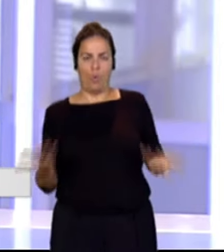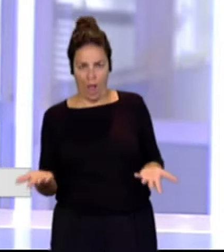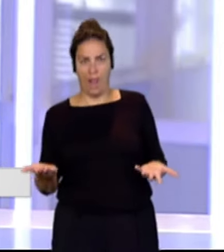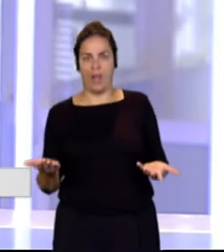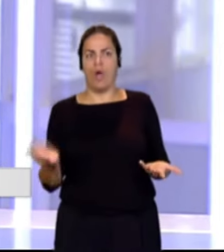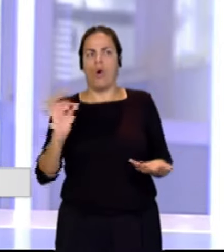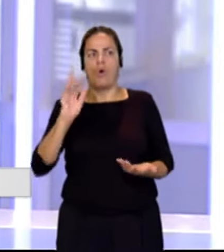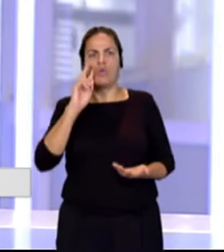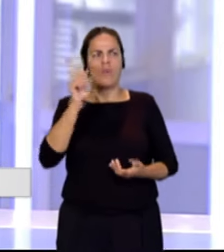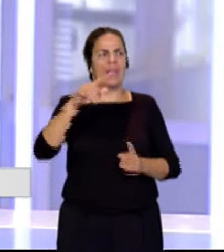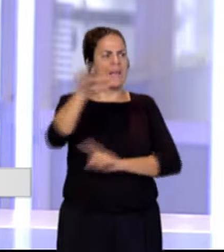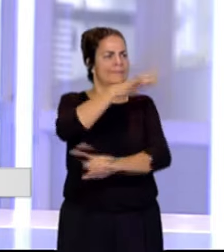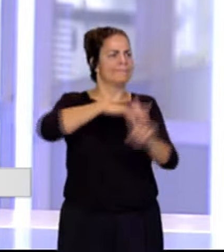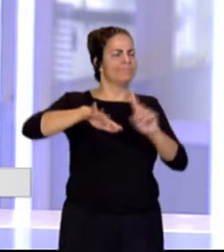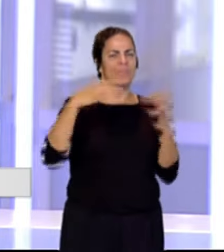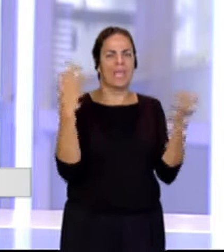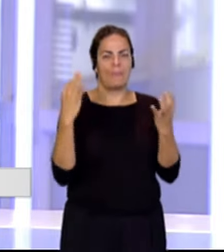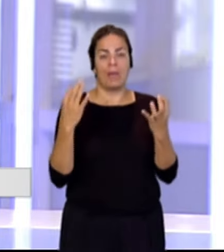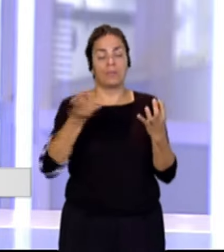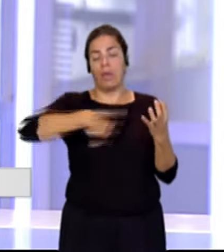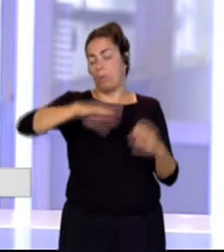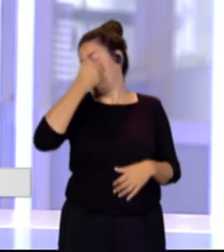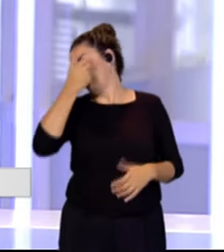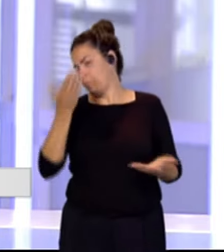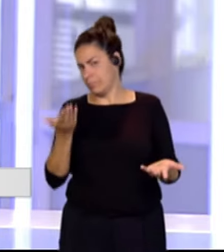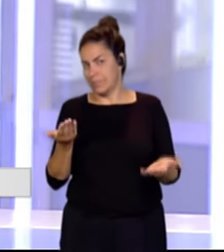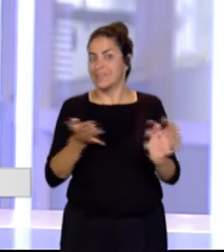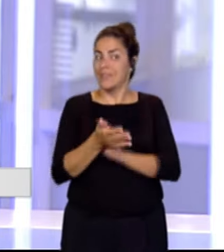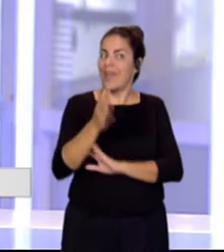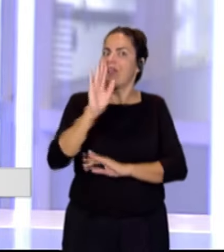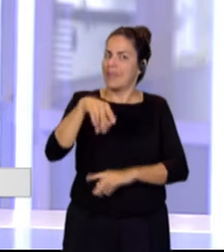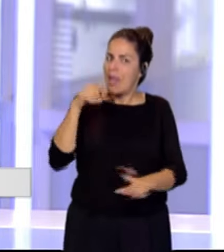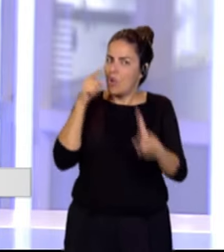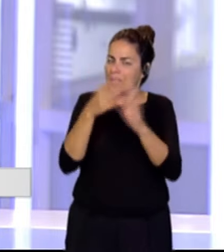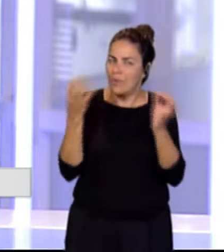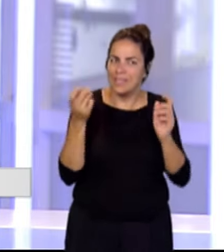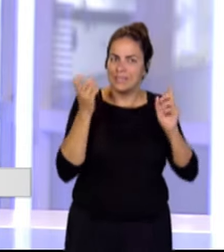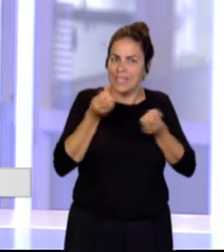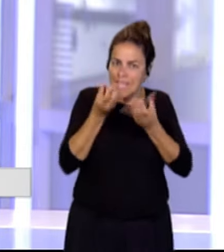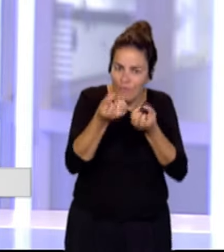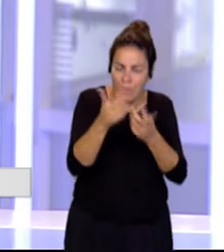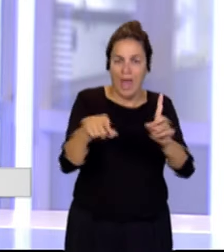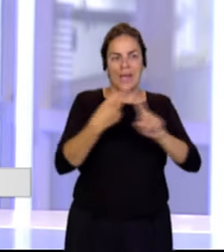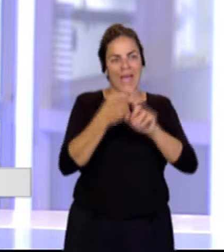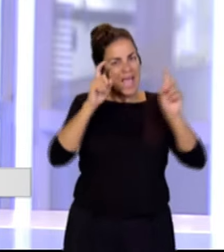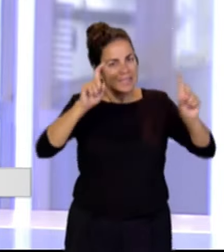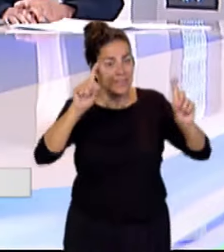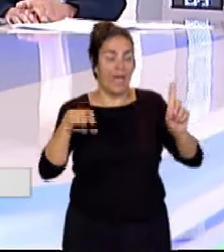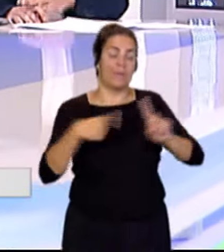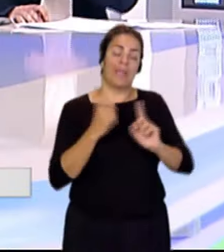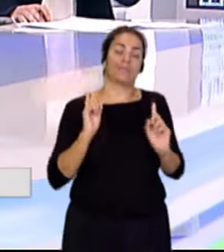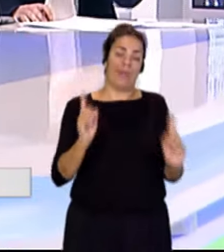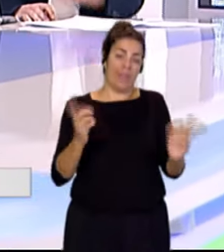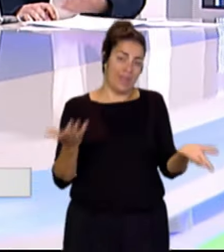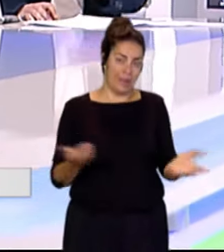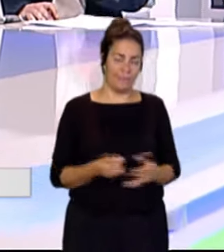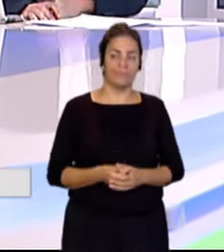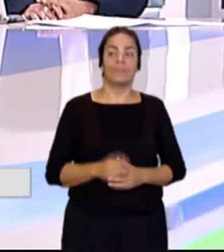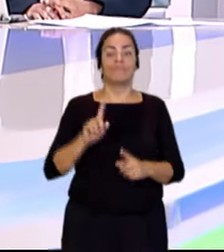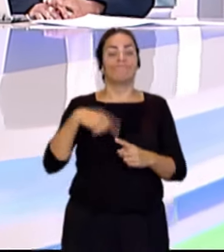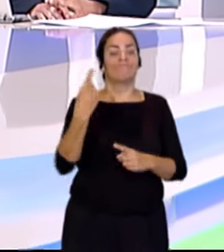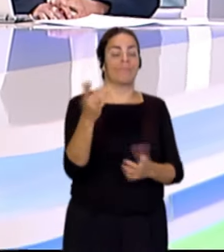alrededor de lo que se trata es de eso también de informar y de enseñar prevenir En definitiva Pues el próximo 6 de mayo nueva